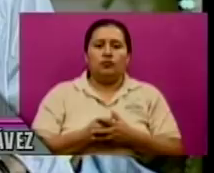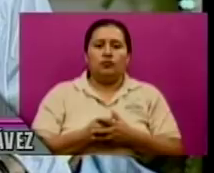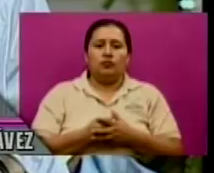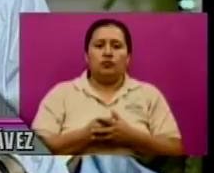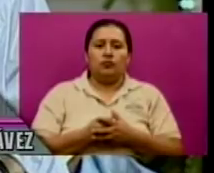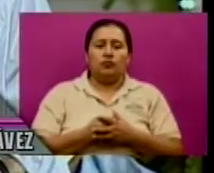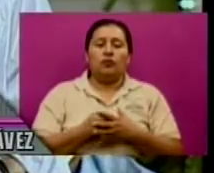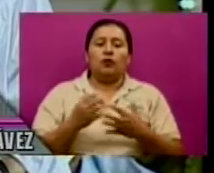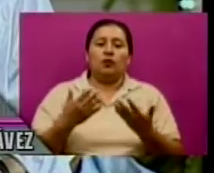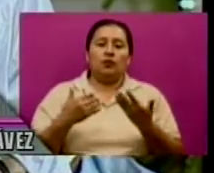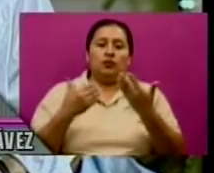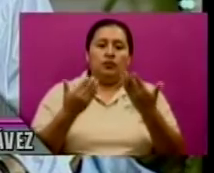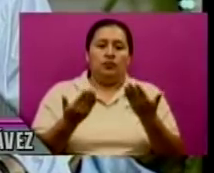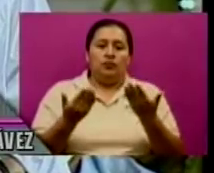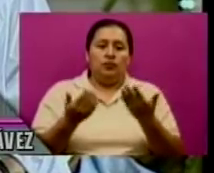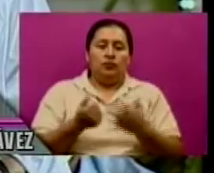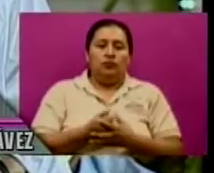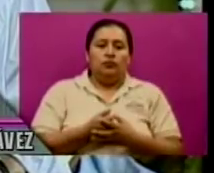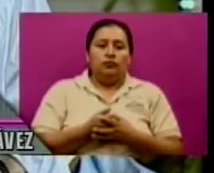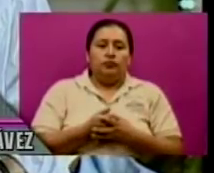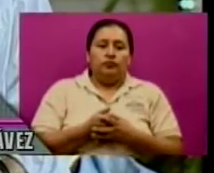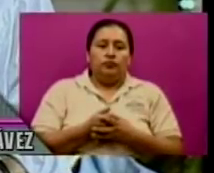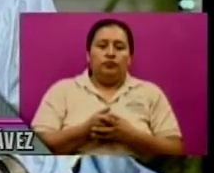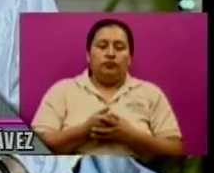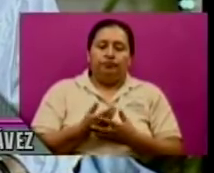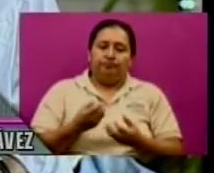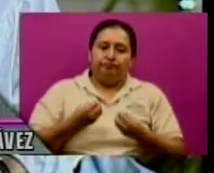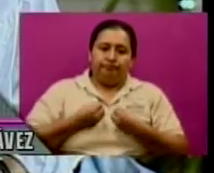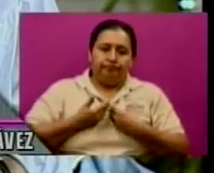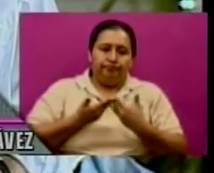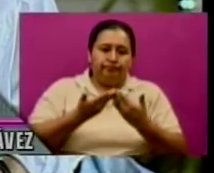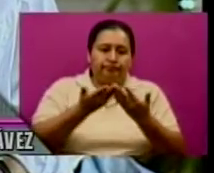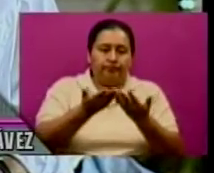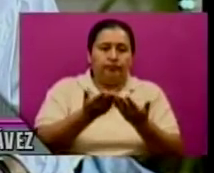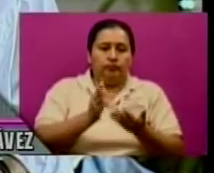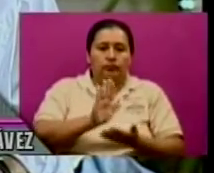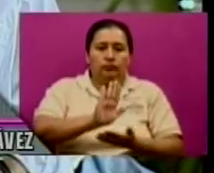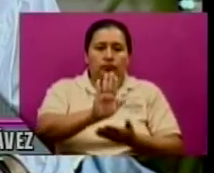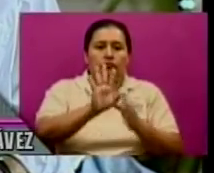Y le hacemos llegar a su familia